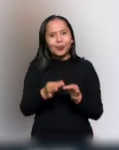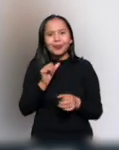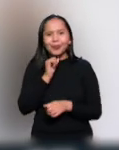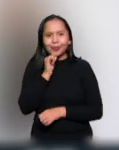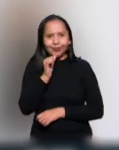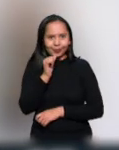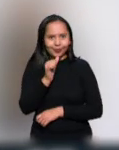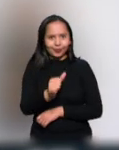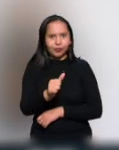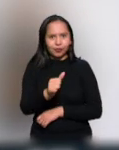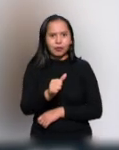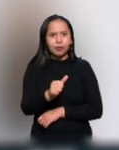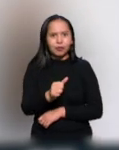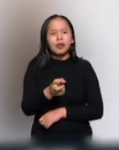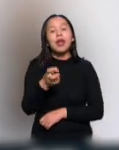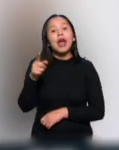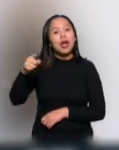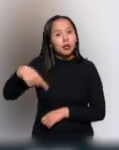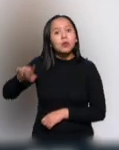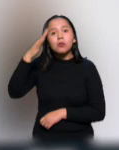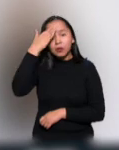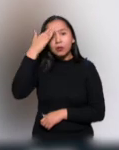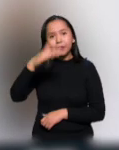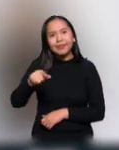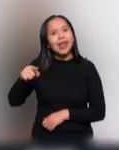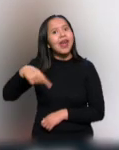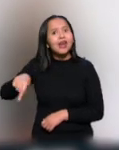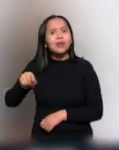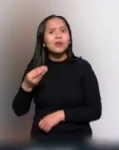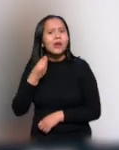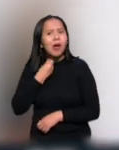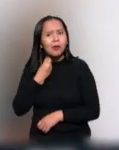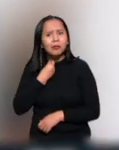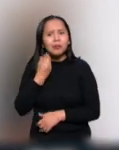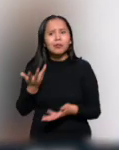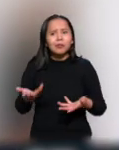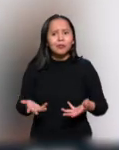saben, son doctores en Derecho.